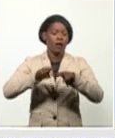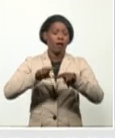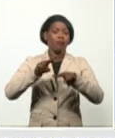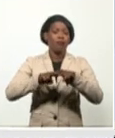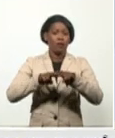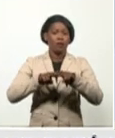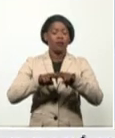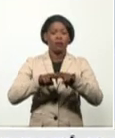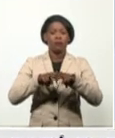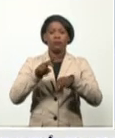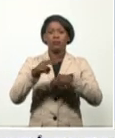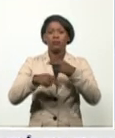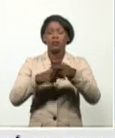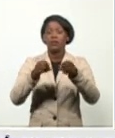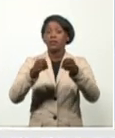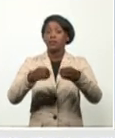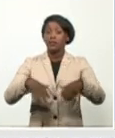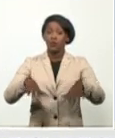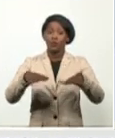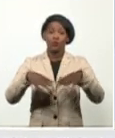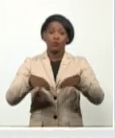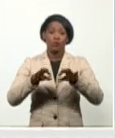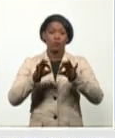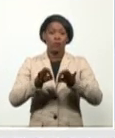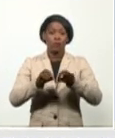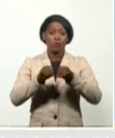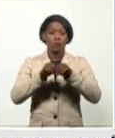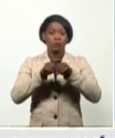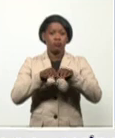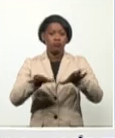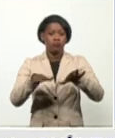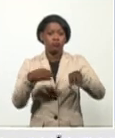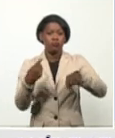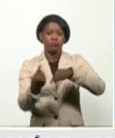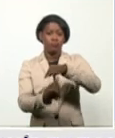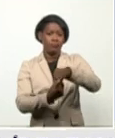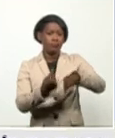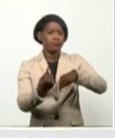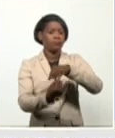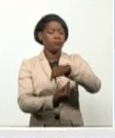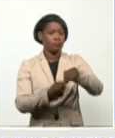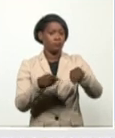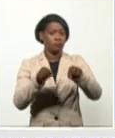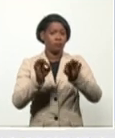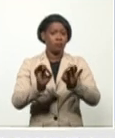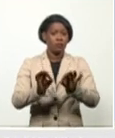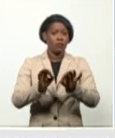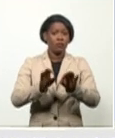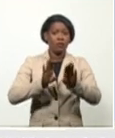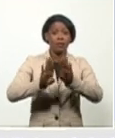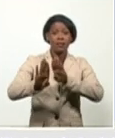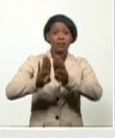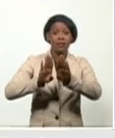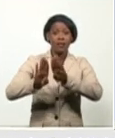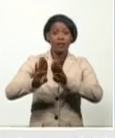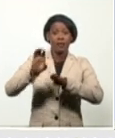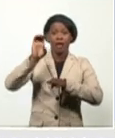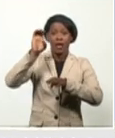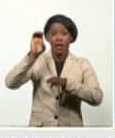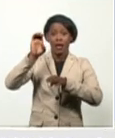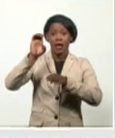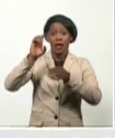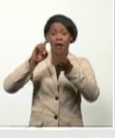de la situación un brote que hemos tenido, un evento que hemos tenido en la tienda La Época, en lo